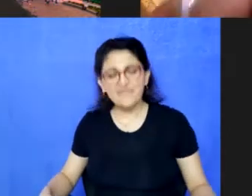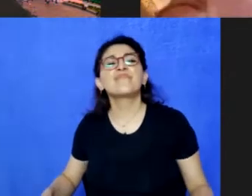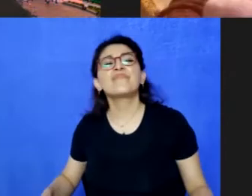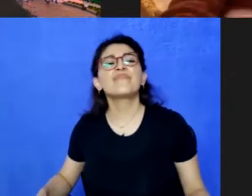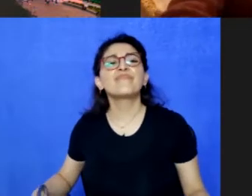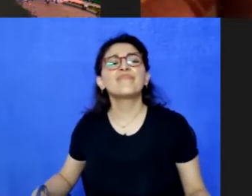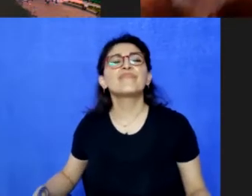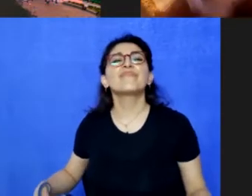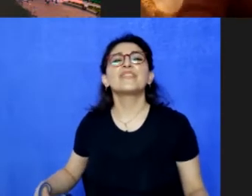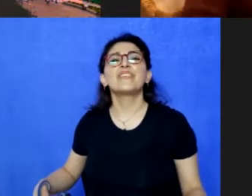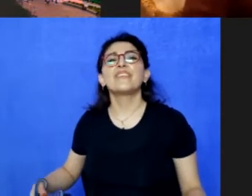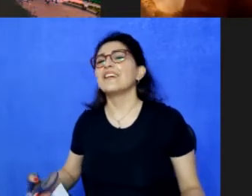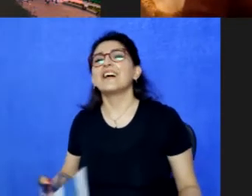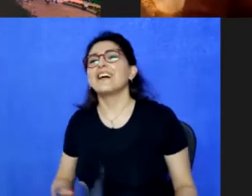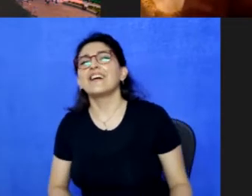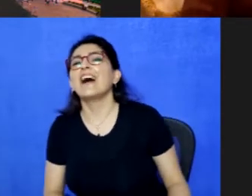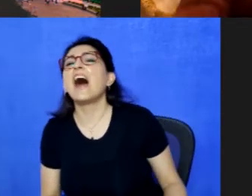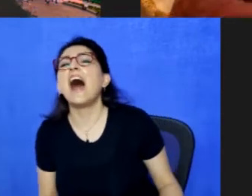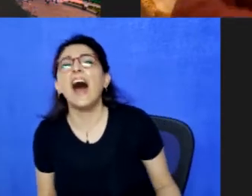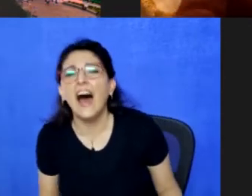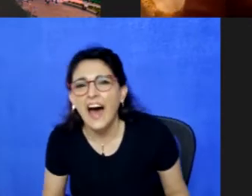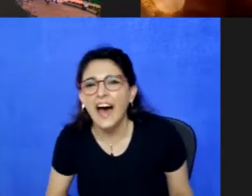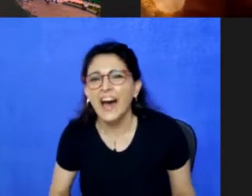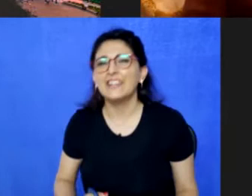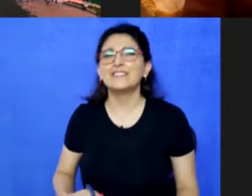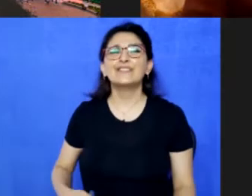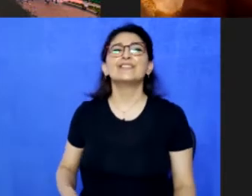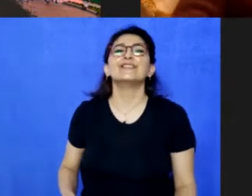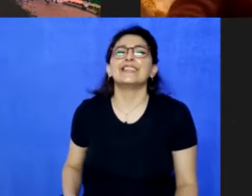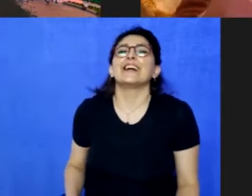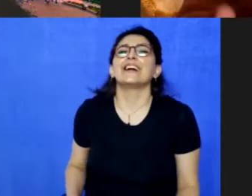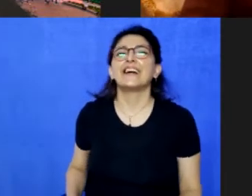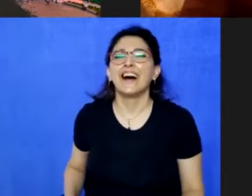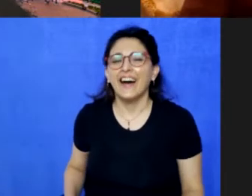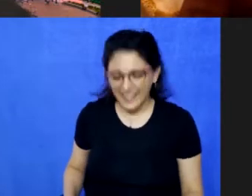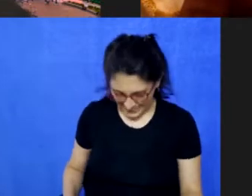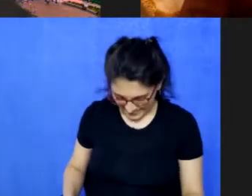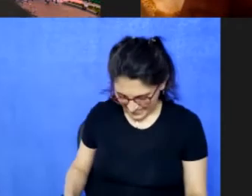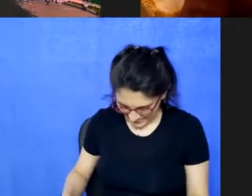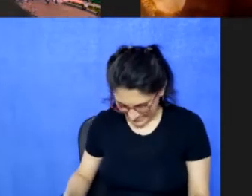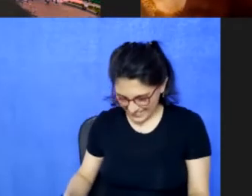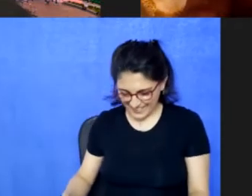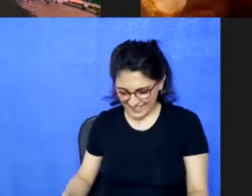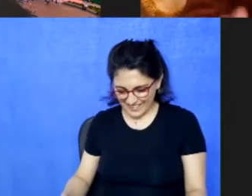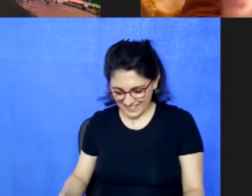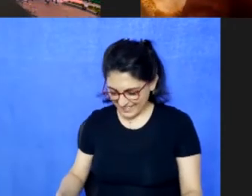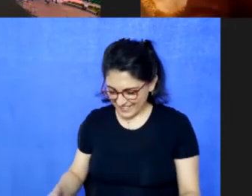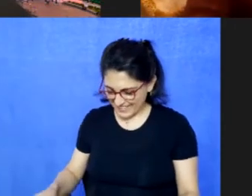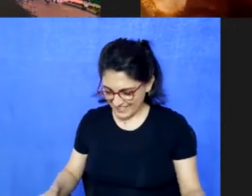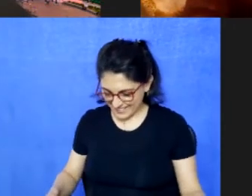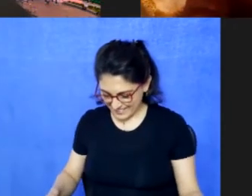tu casa cuatro veces que todavía está duro. No se ablanda nunca, ¿entendés? Al revés, para